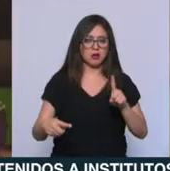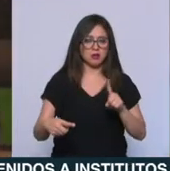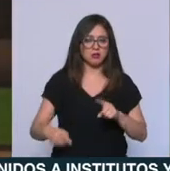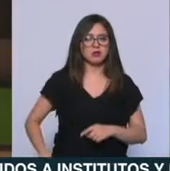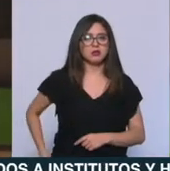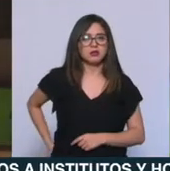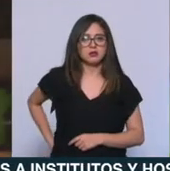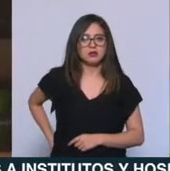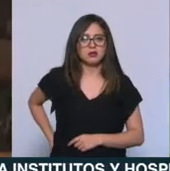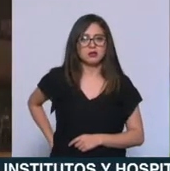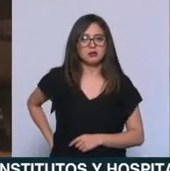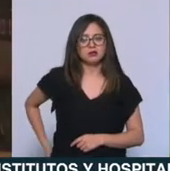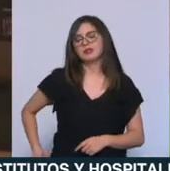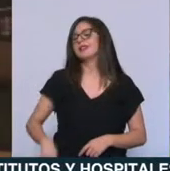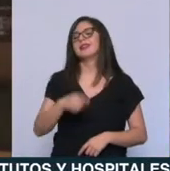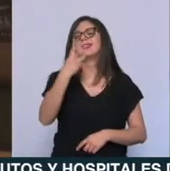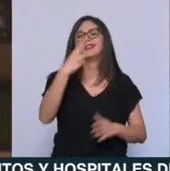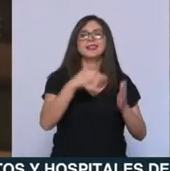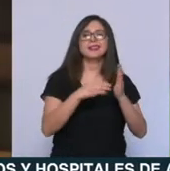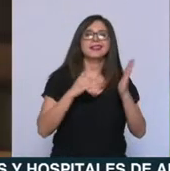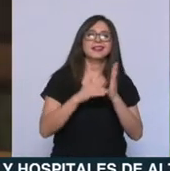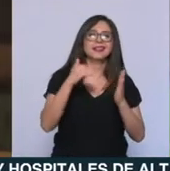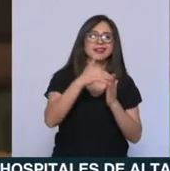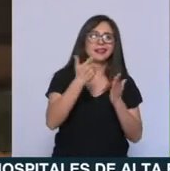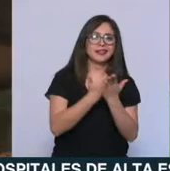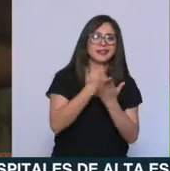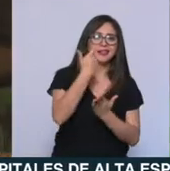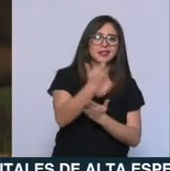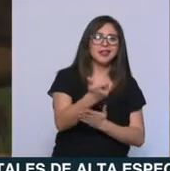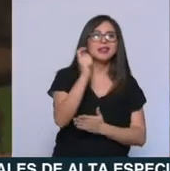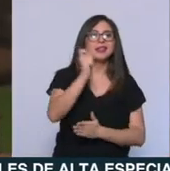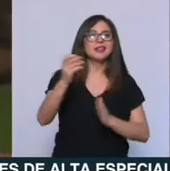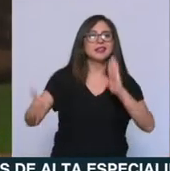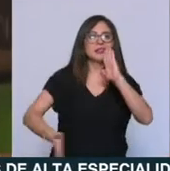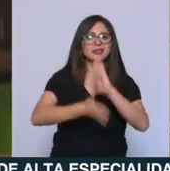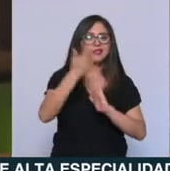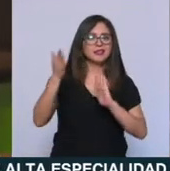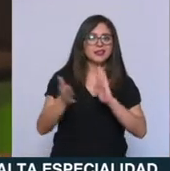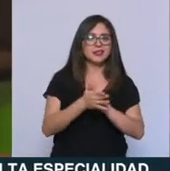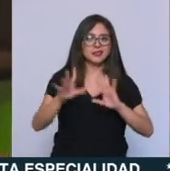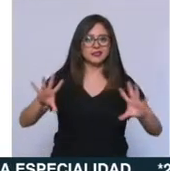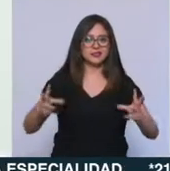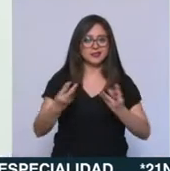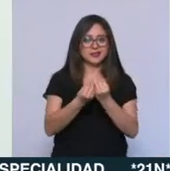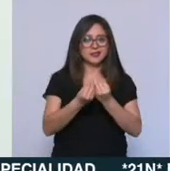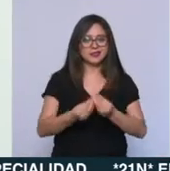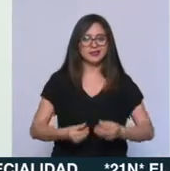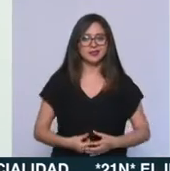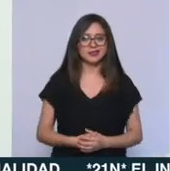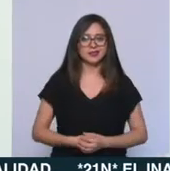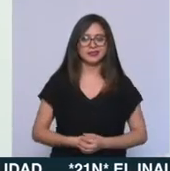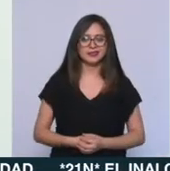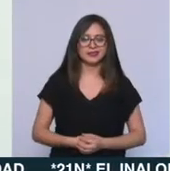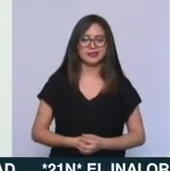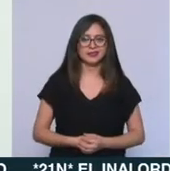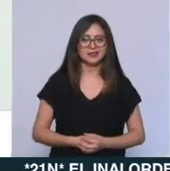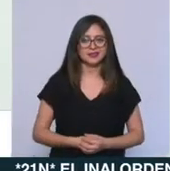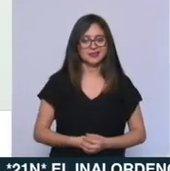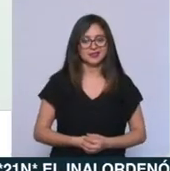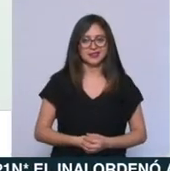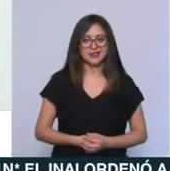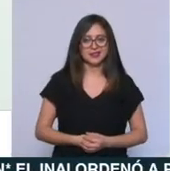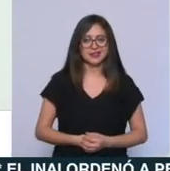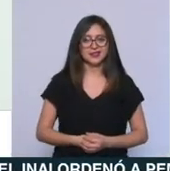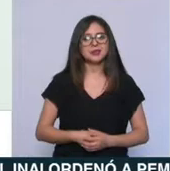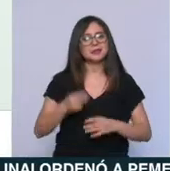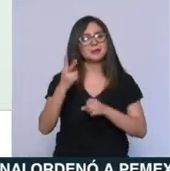techo presupuestal de 3,000 millones de pesos. La obra deberá iniciar en julio. Se invitó a